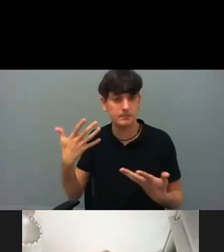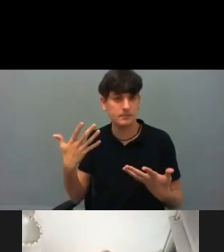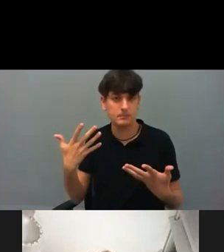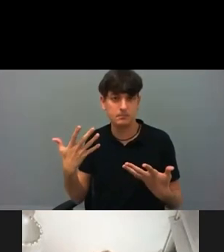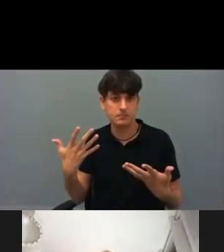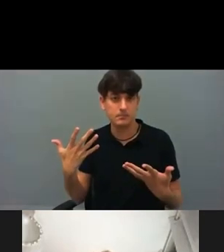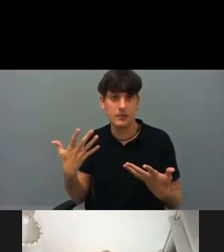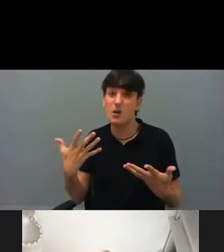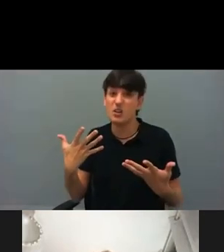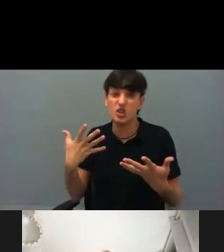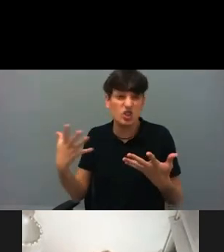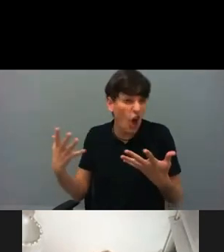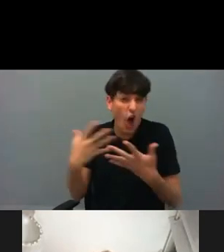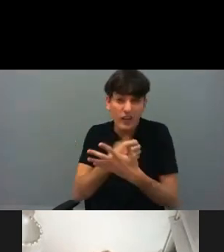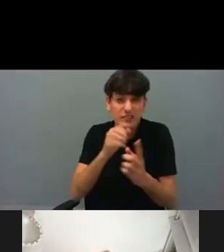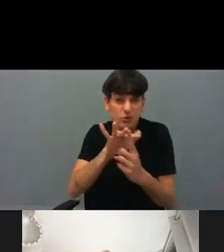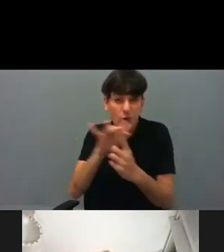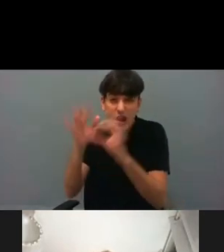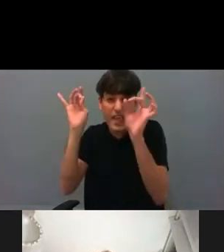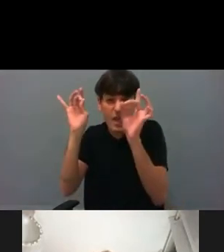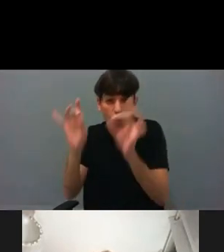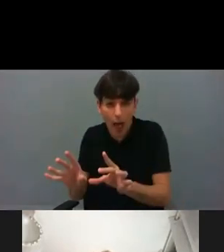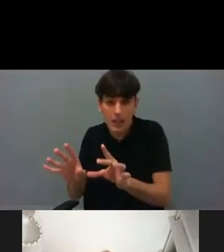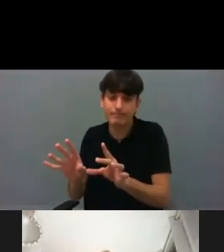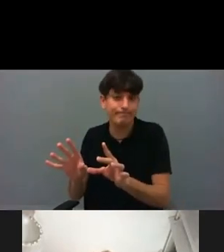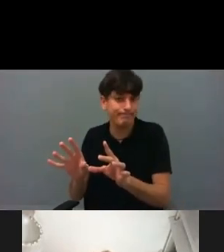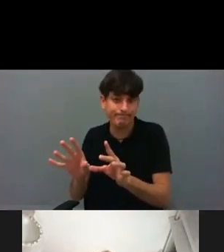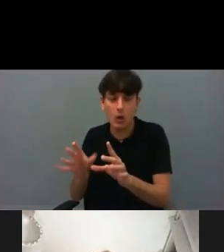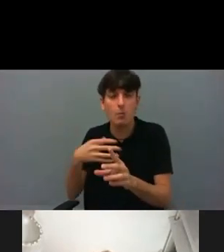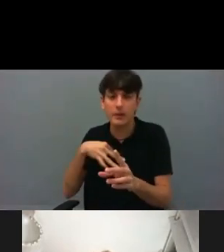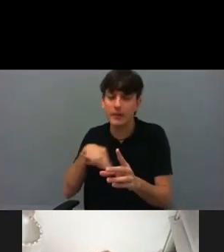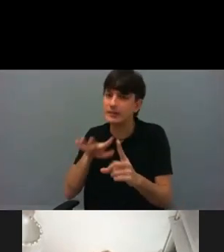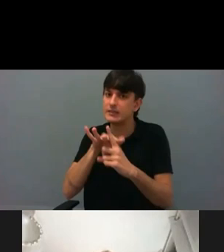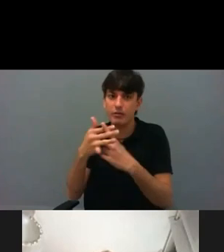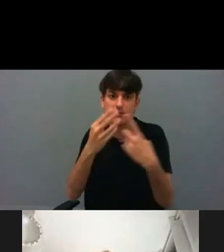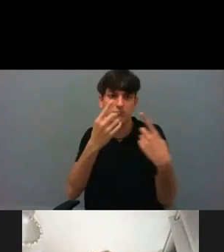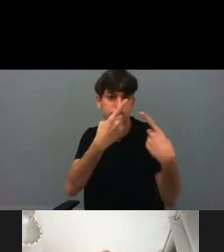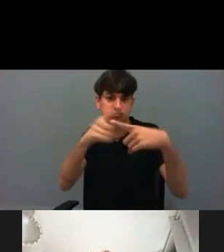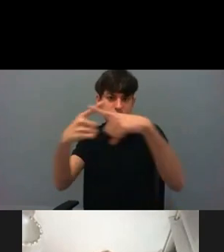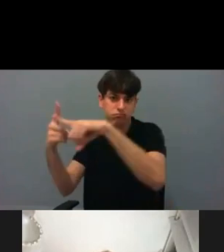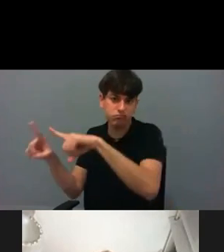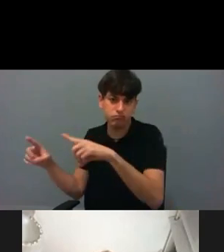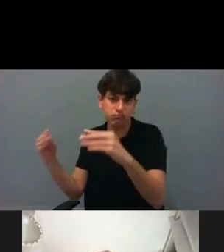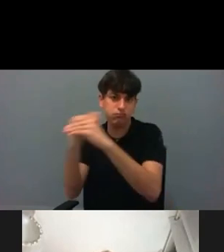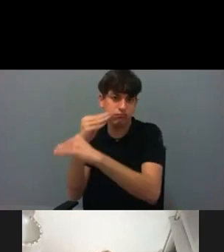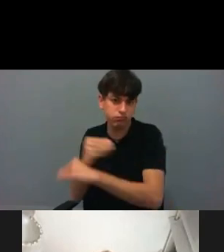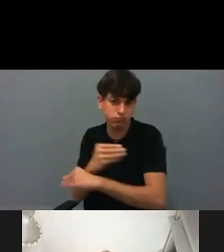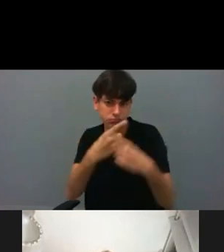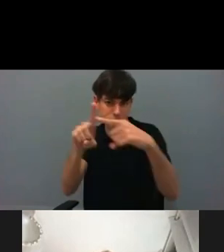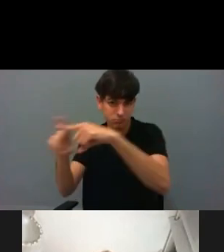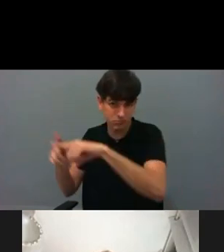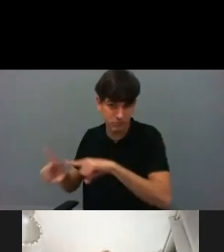quizás no es posible, porque se dan unas circunstancias muy variopintas, como en la vida misma, ¿no? Pues en este caso es lo